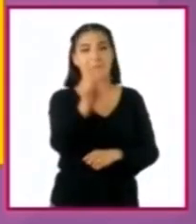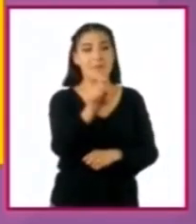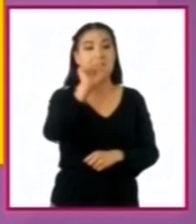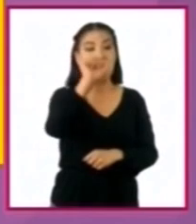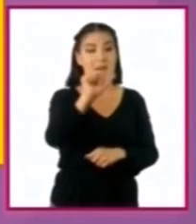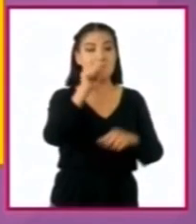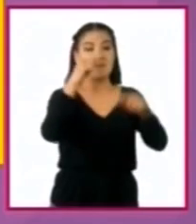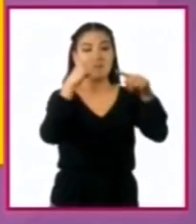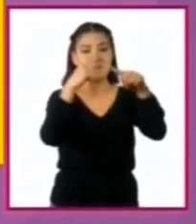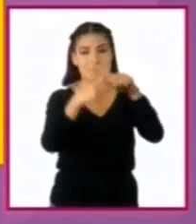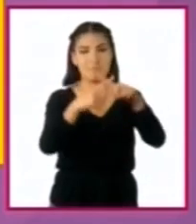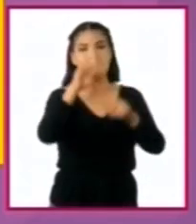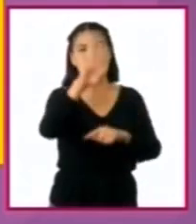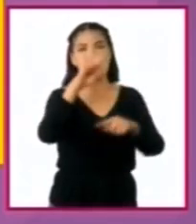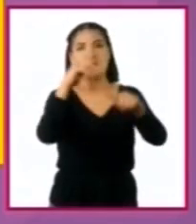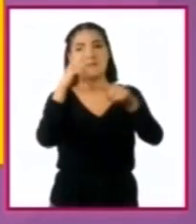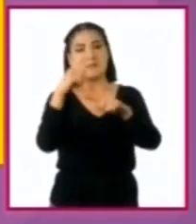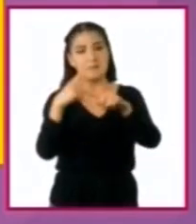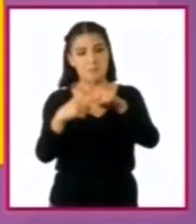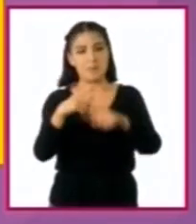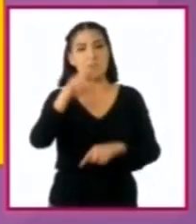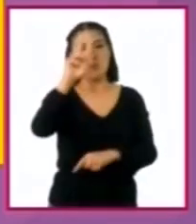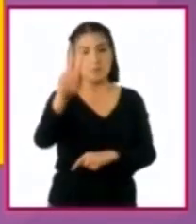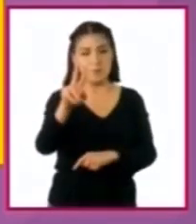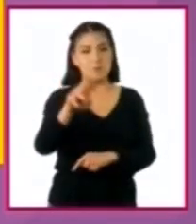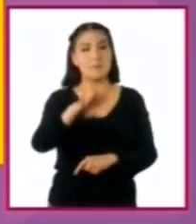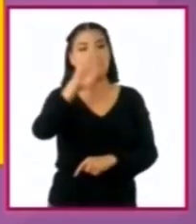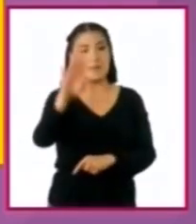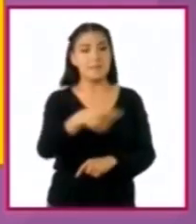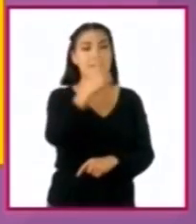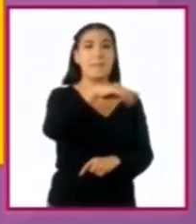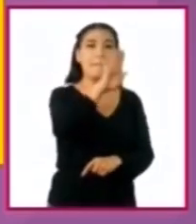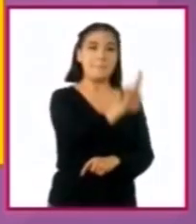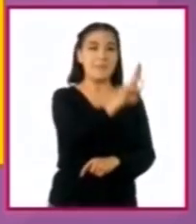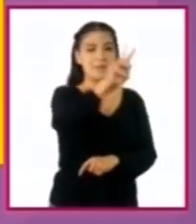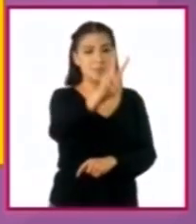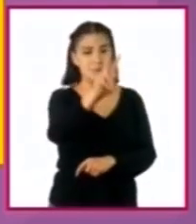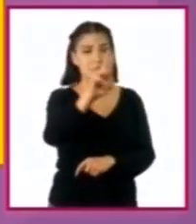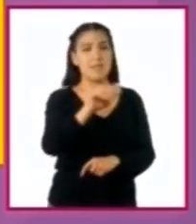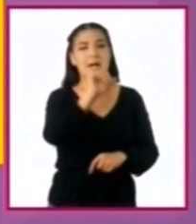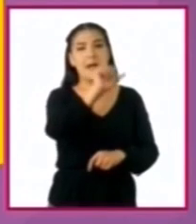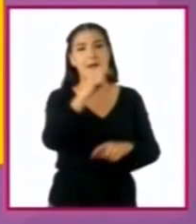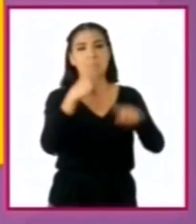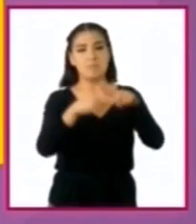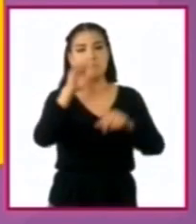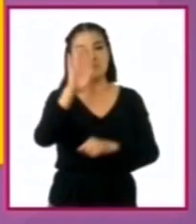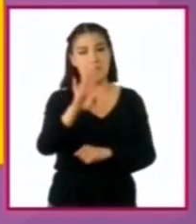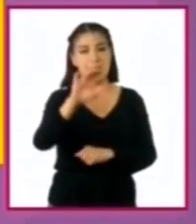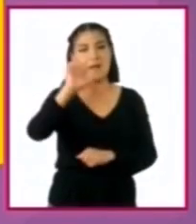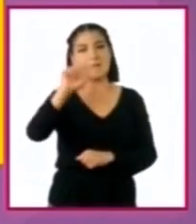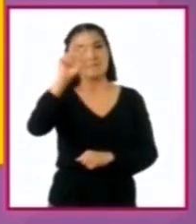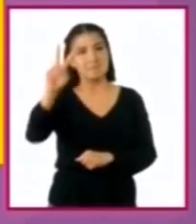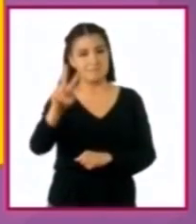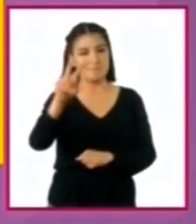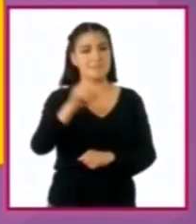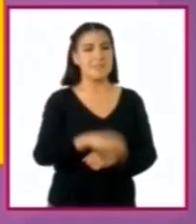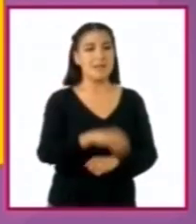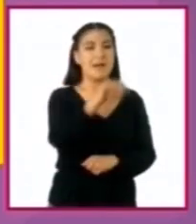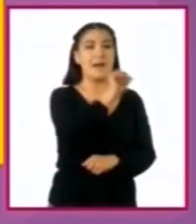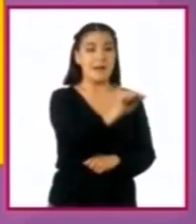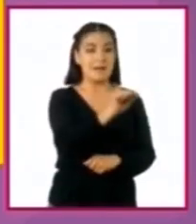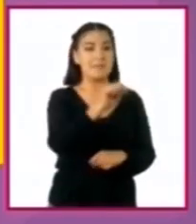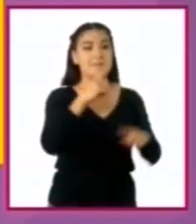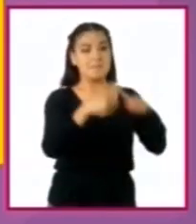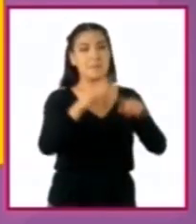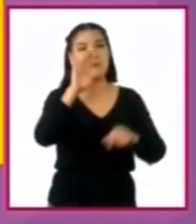cuadrado por B cuadrada, B cuadrada, A por B, A cuadrada